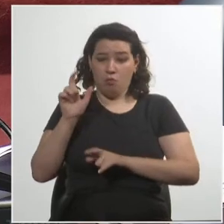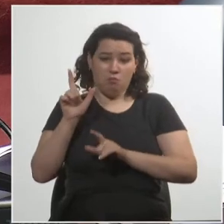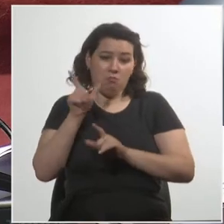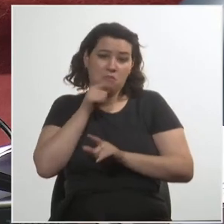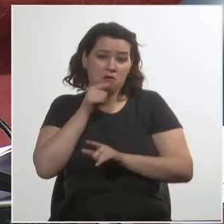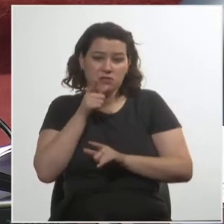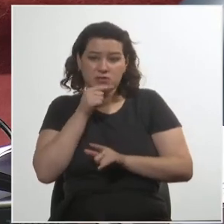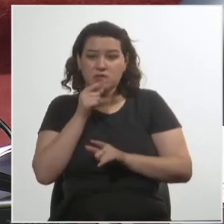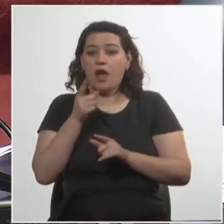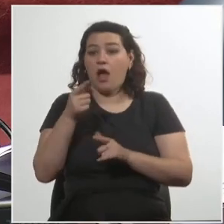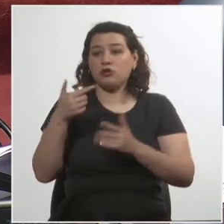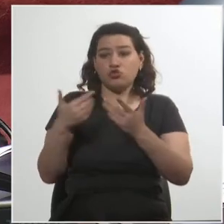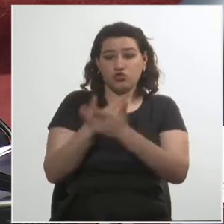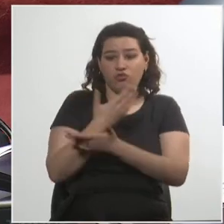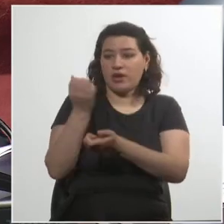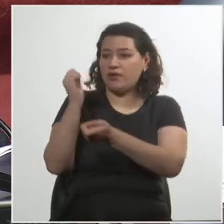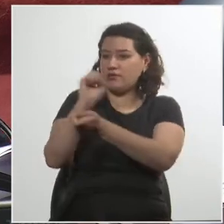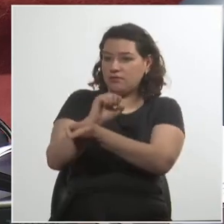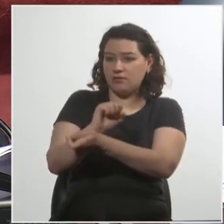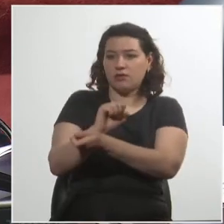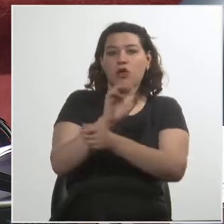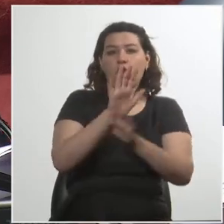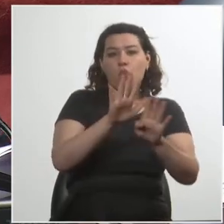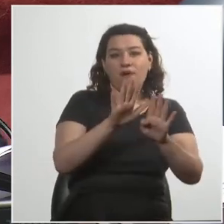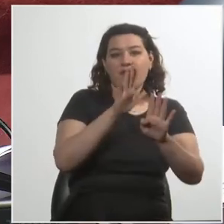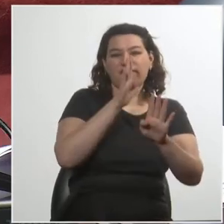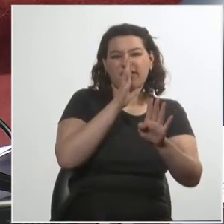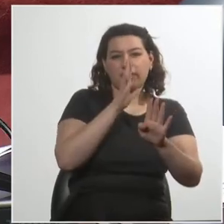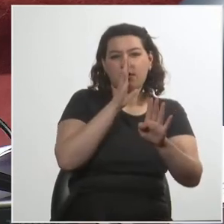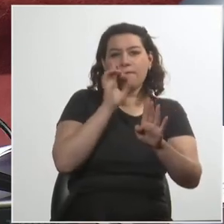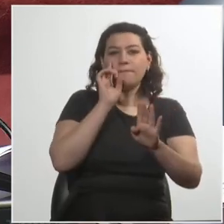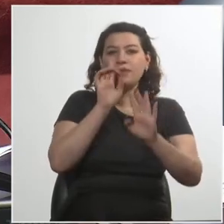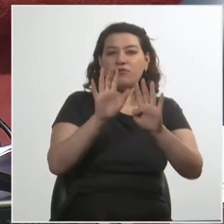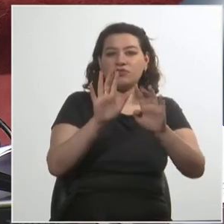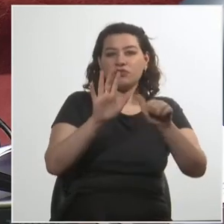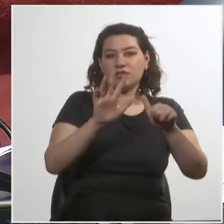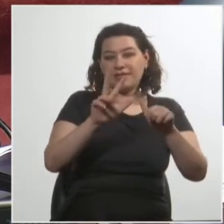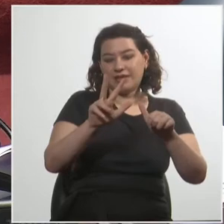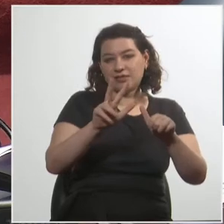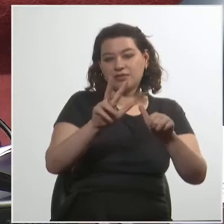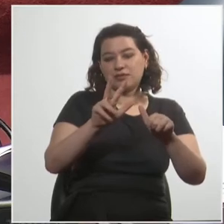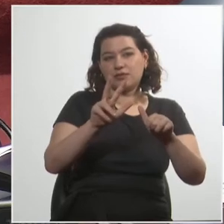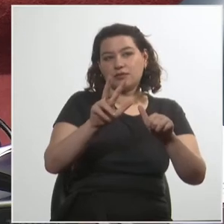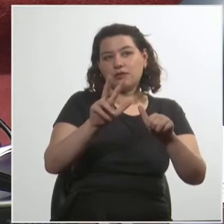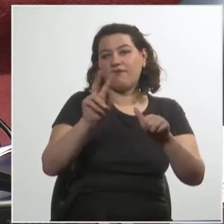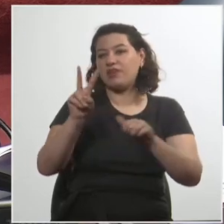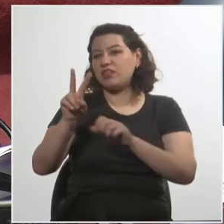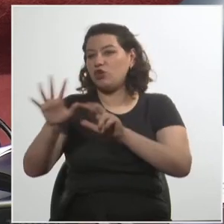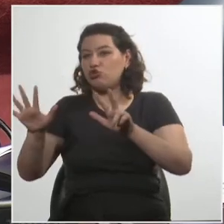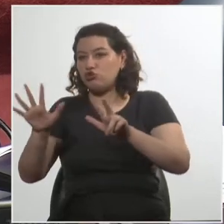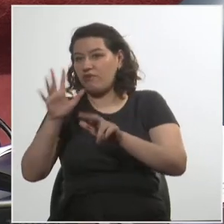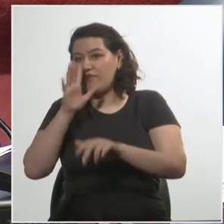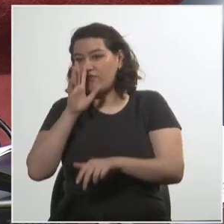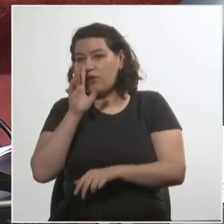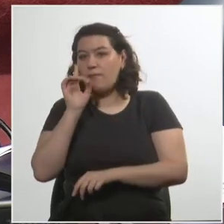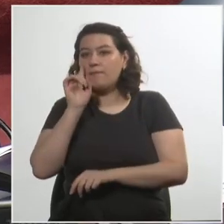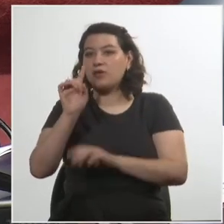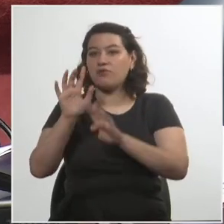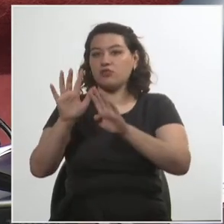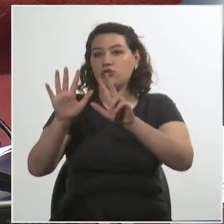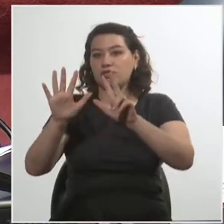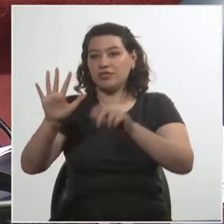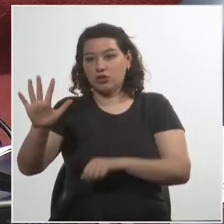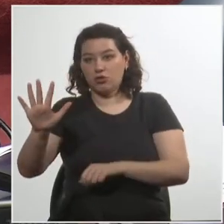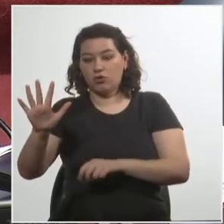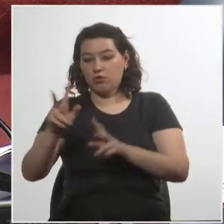consecuencia de eso sufrieron privación de libertad entre el nueve de febrero del 73 y el 28 de febrero del 85